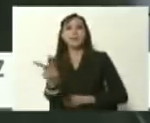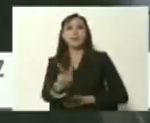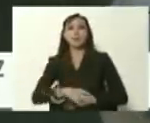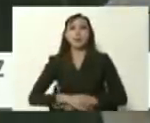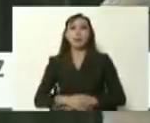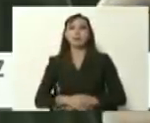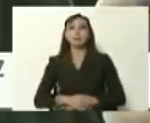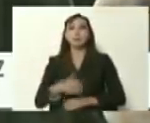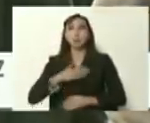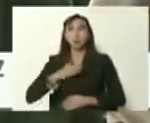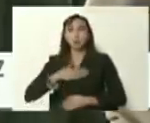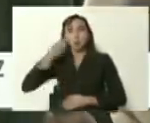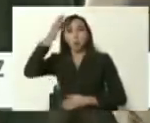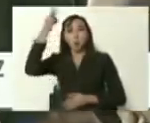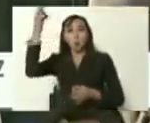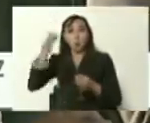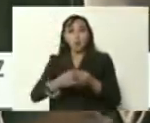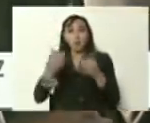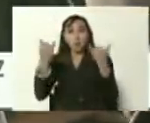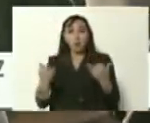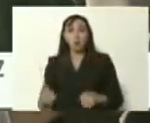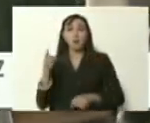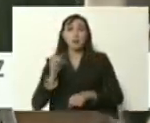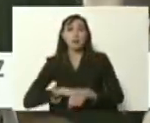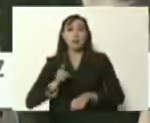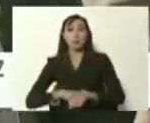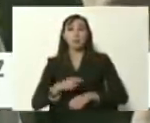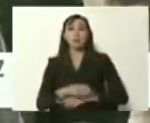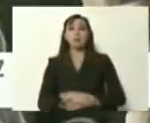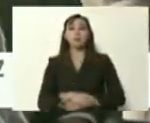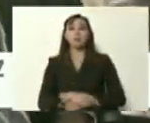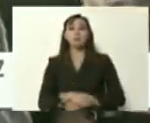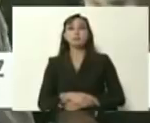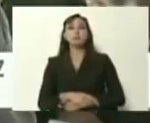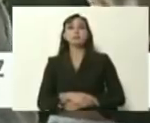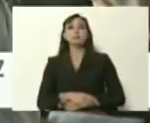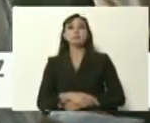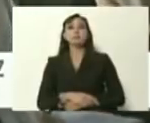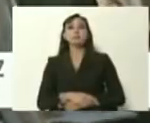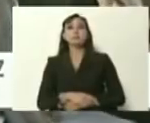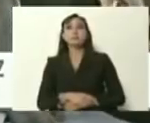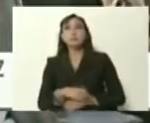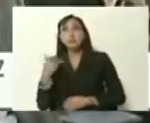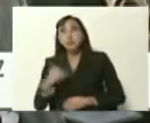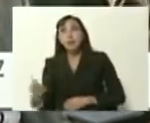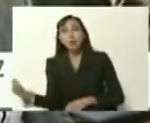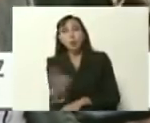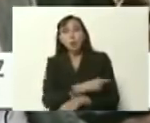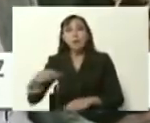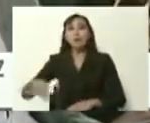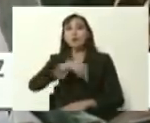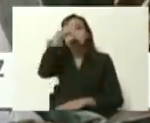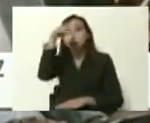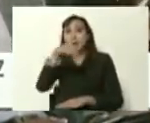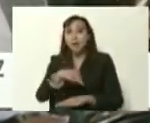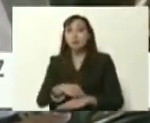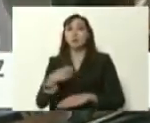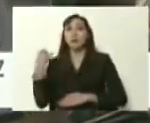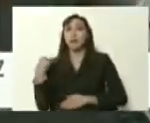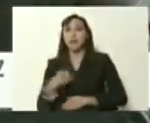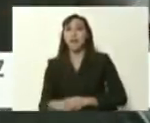creo que en este momento, donde el gobierno nacional, desde sus